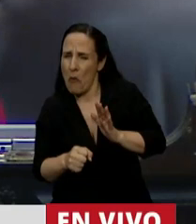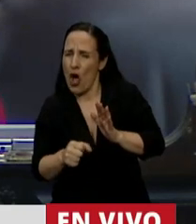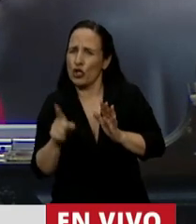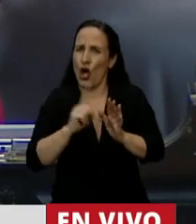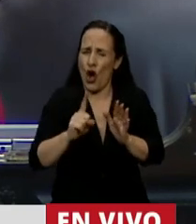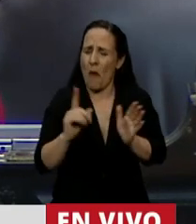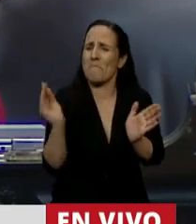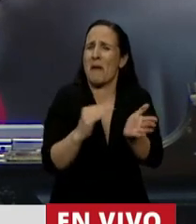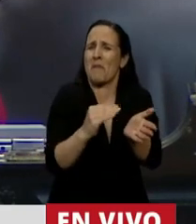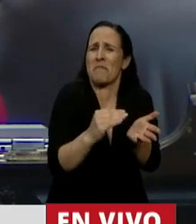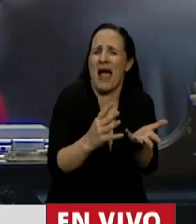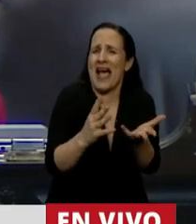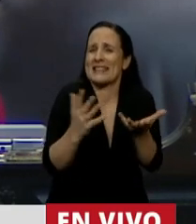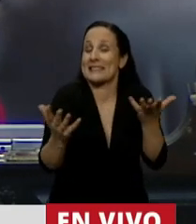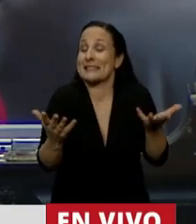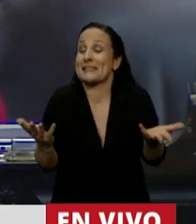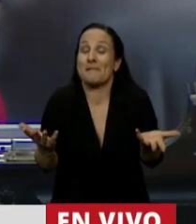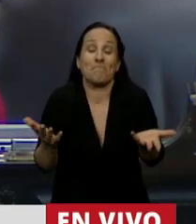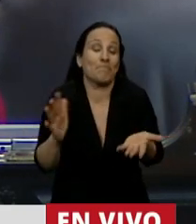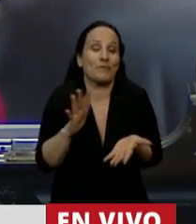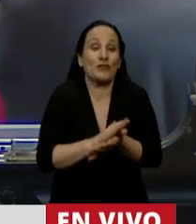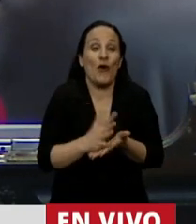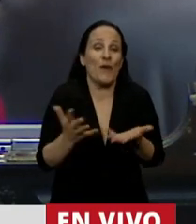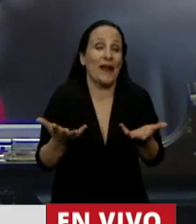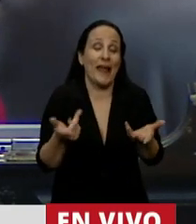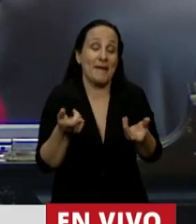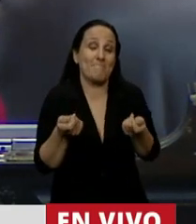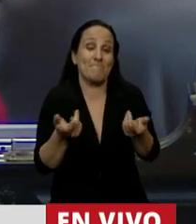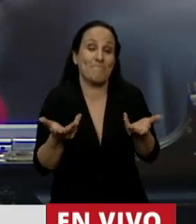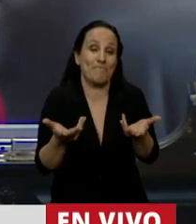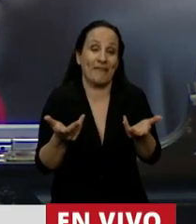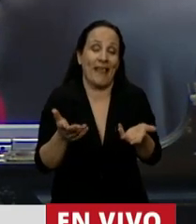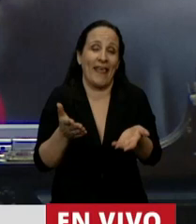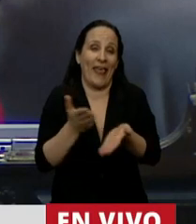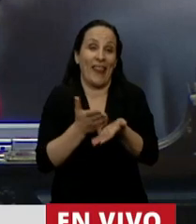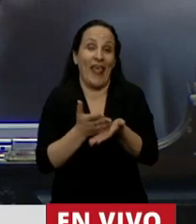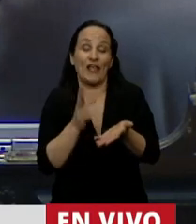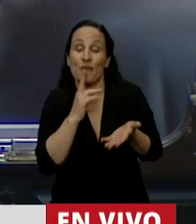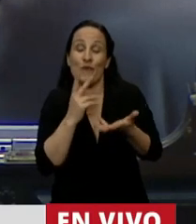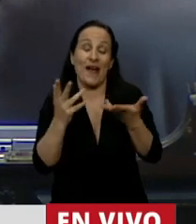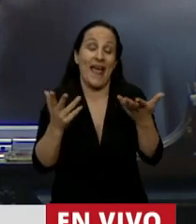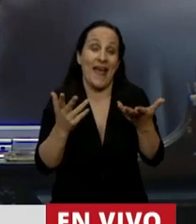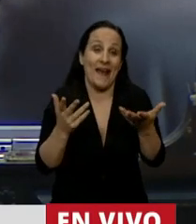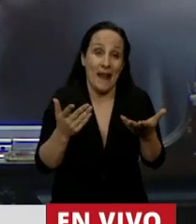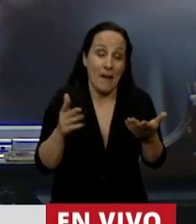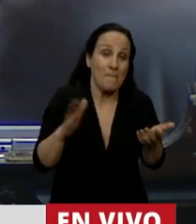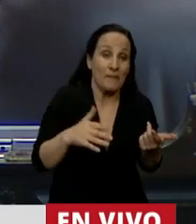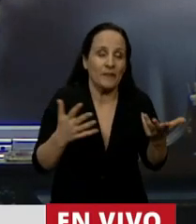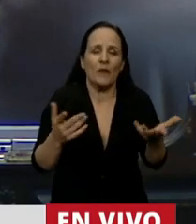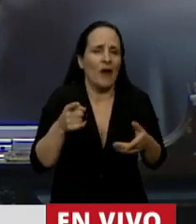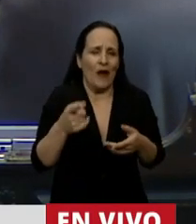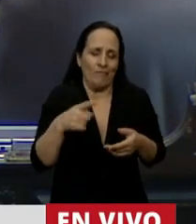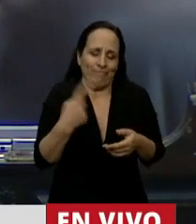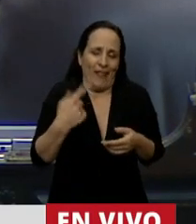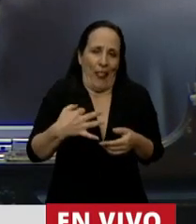cuestiones sobre el dominio y el y la pérdida de derechos de las mujeres entonces me parece que tenemos que trabajar